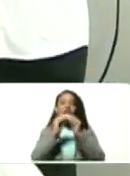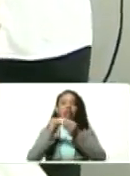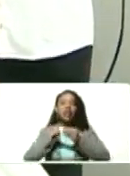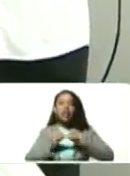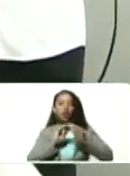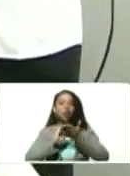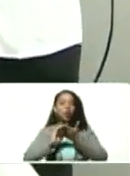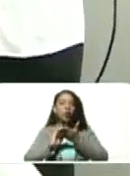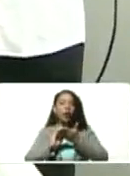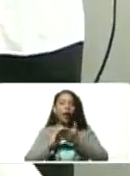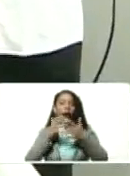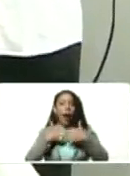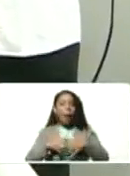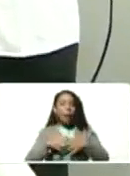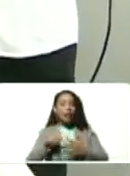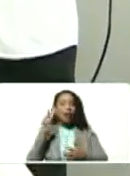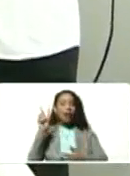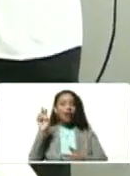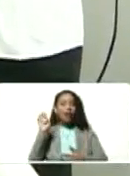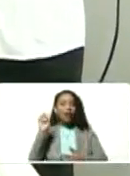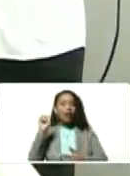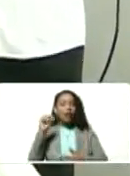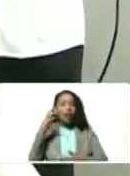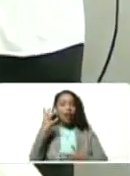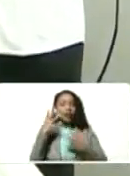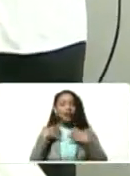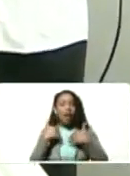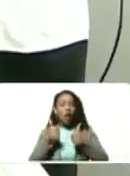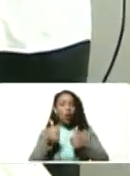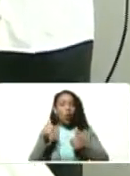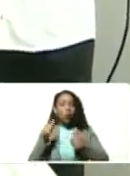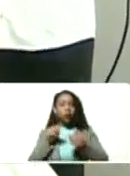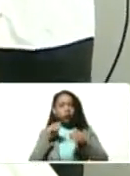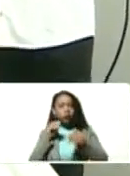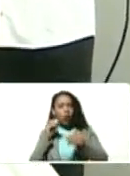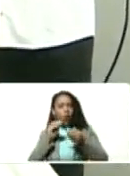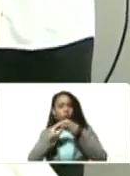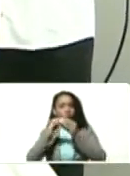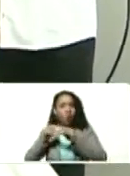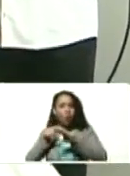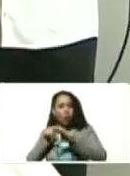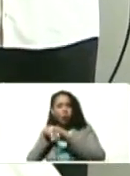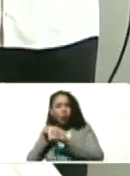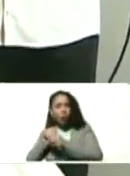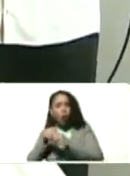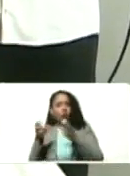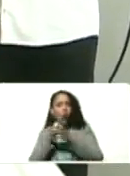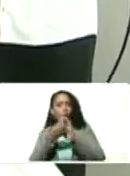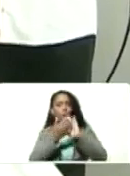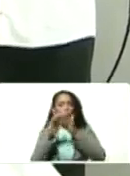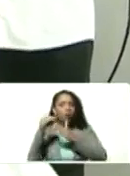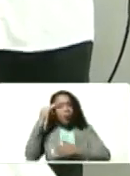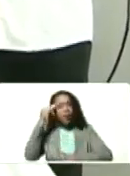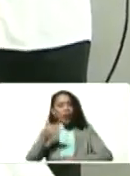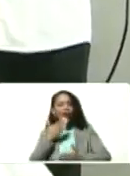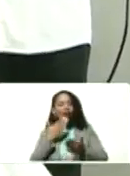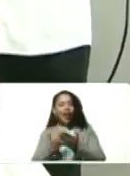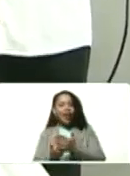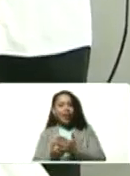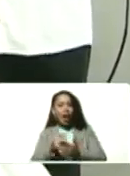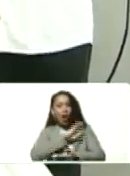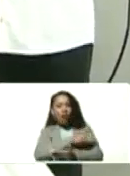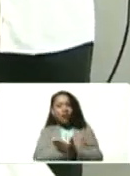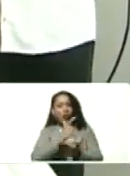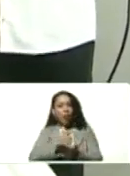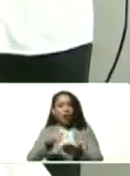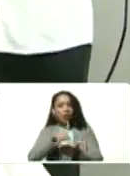la empresa Bensalud entramos a reparar con las brigadas comunitarias militares, gracias a nuestra Fuerza